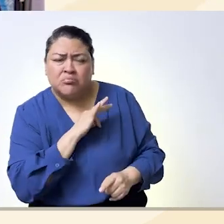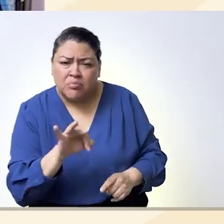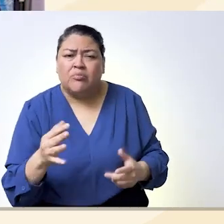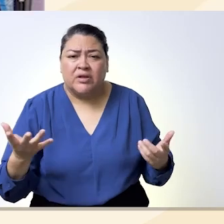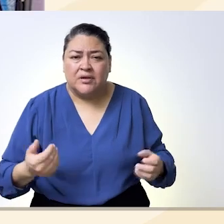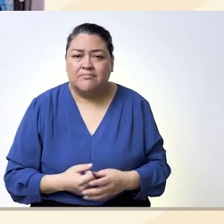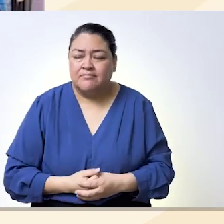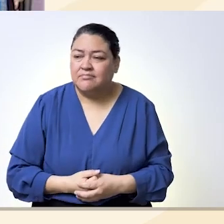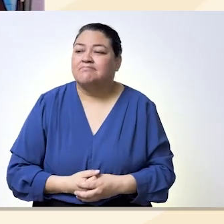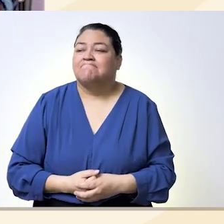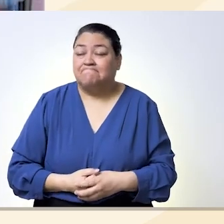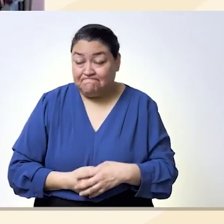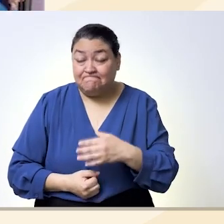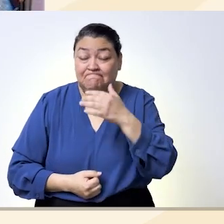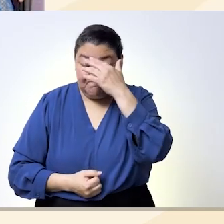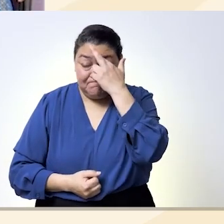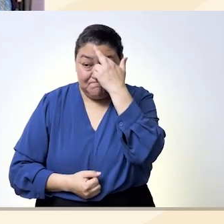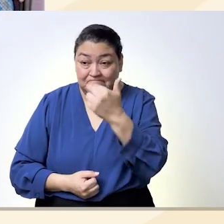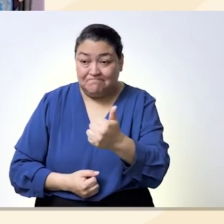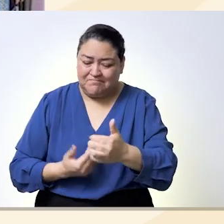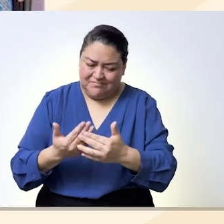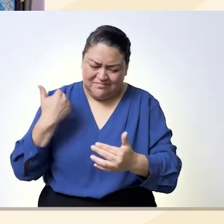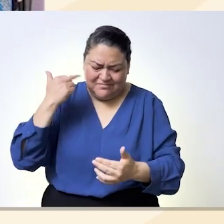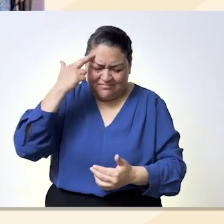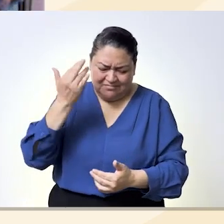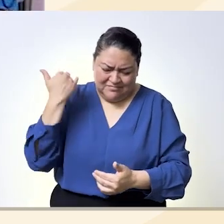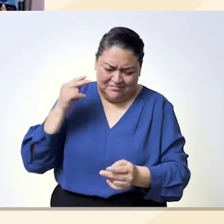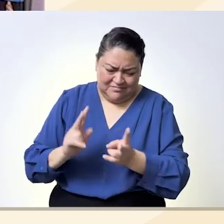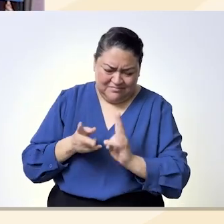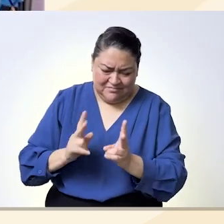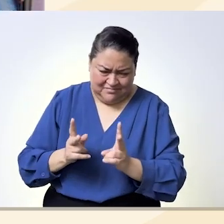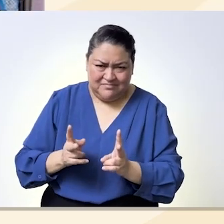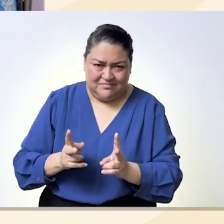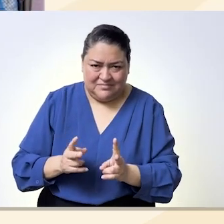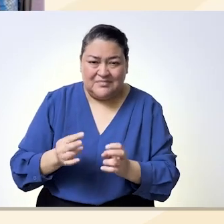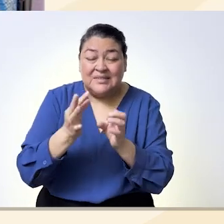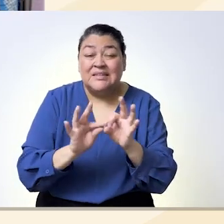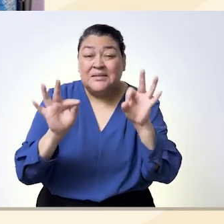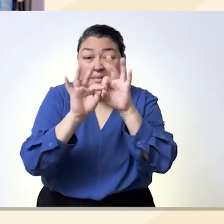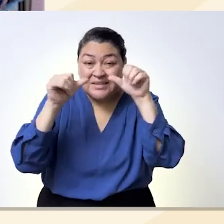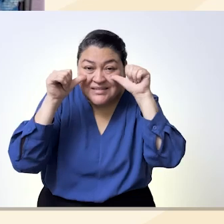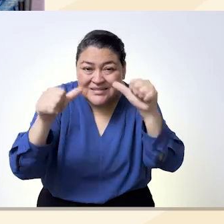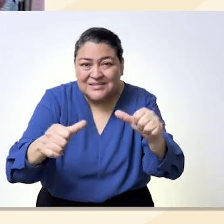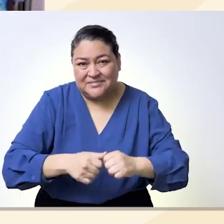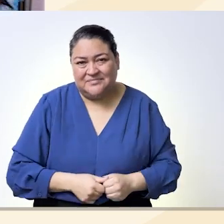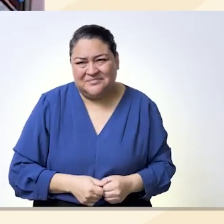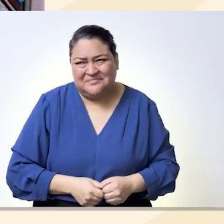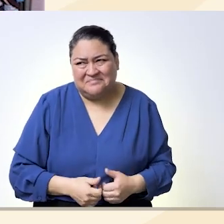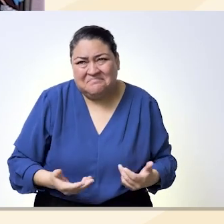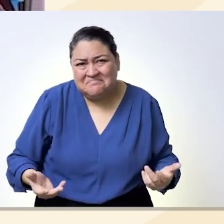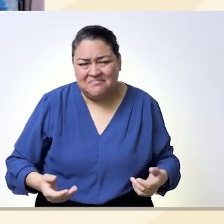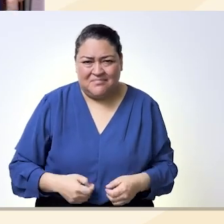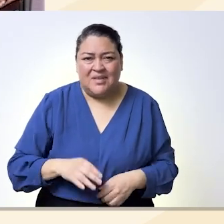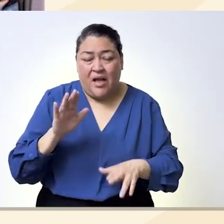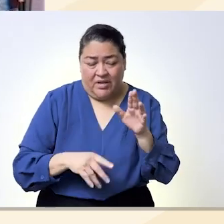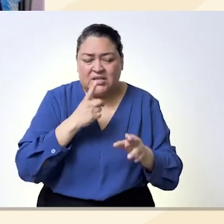comentábamos en espacios de mesas de trabajo de, híjole, es que ¿por qué van a escuchar a las personas neurodivergentes si hay especialistas de eso, ¿no?